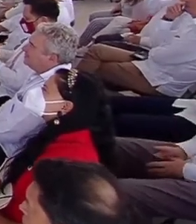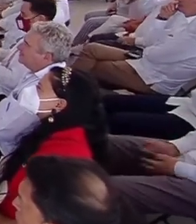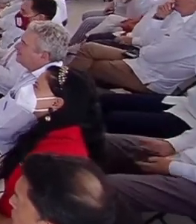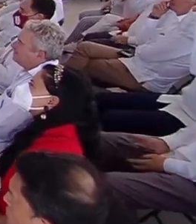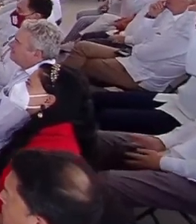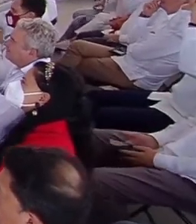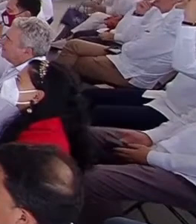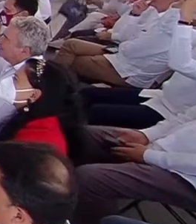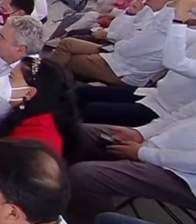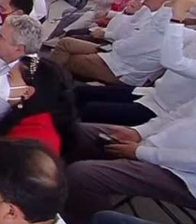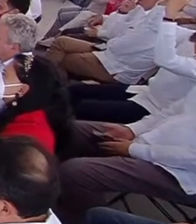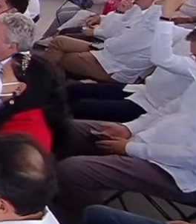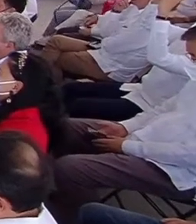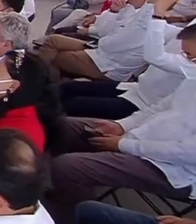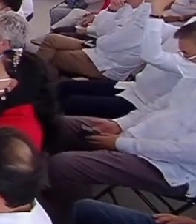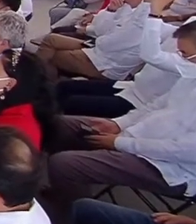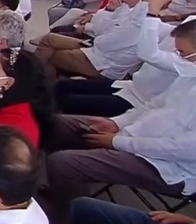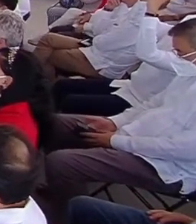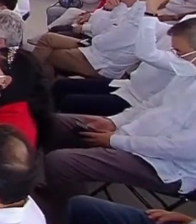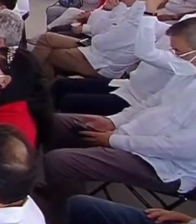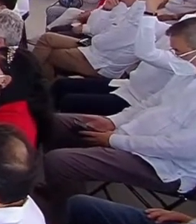invitados especiales,